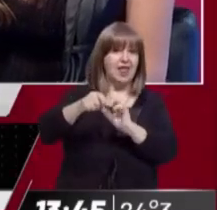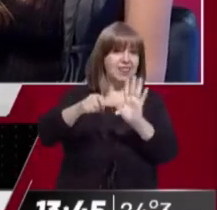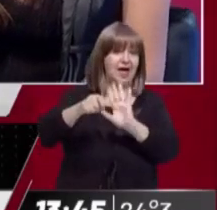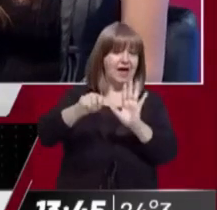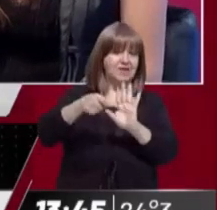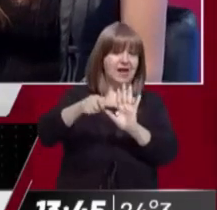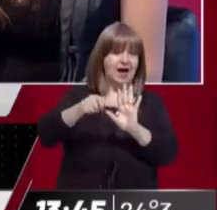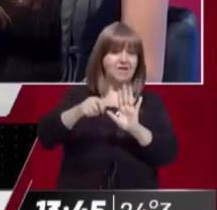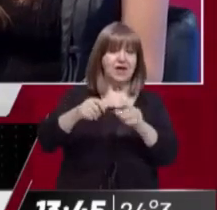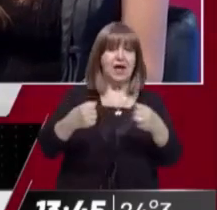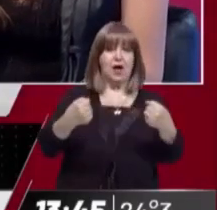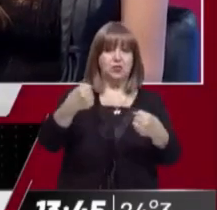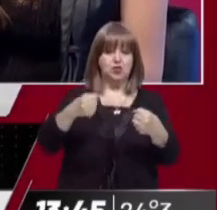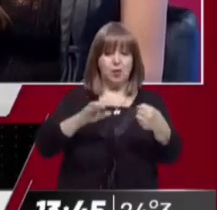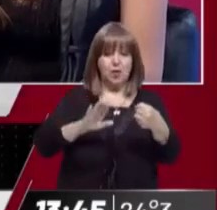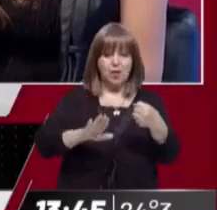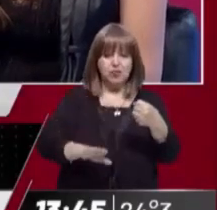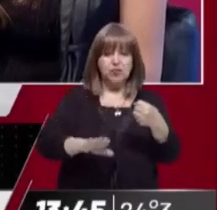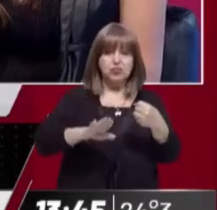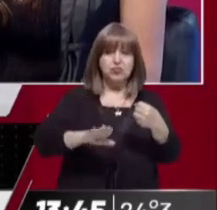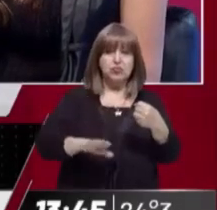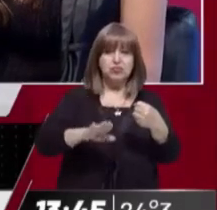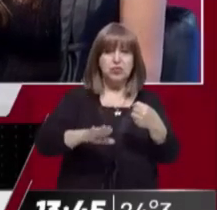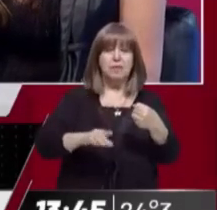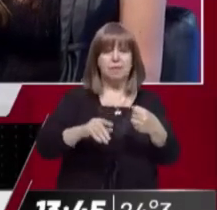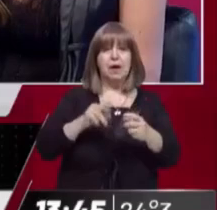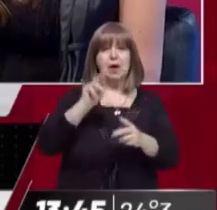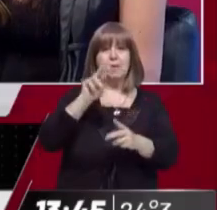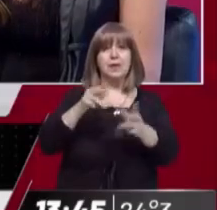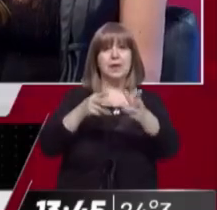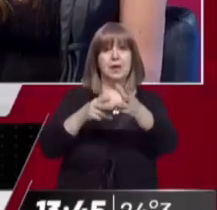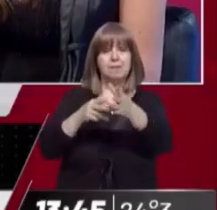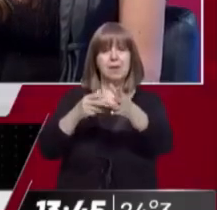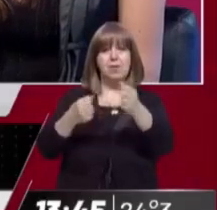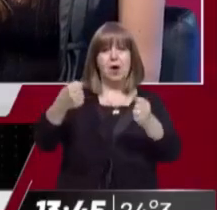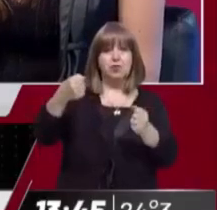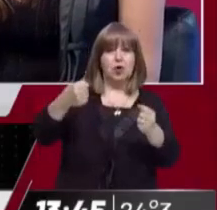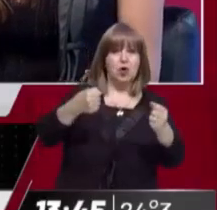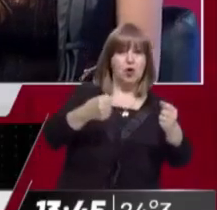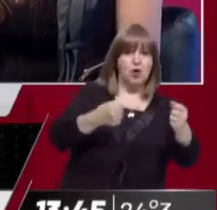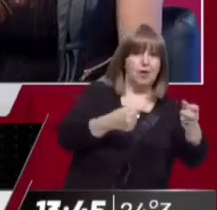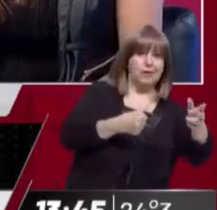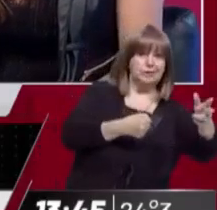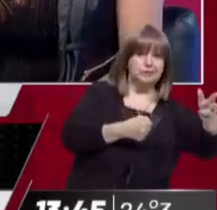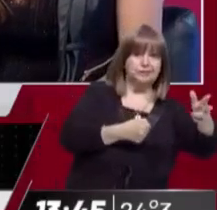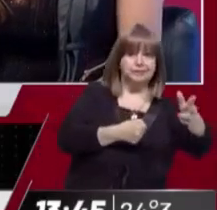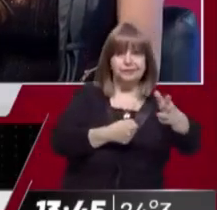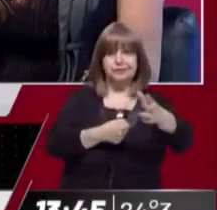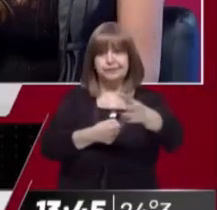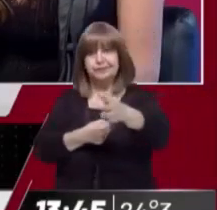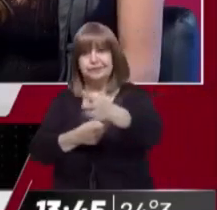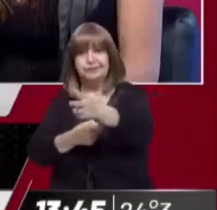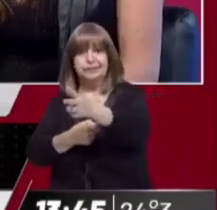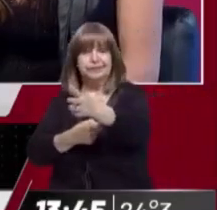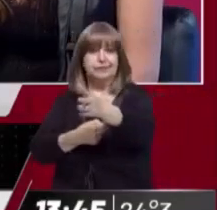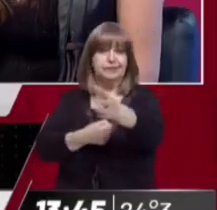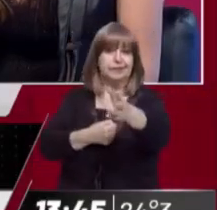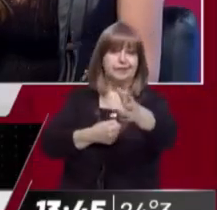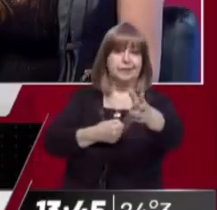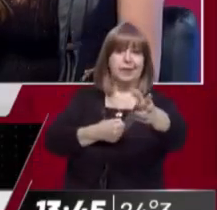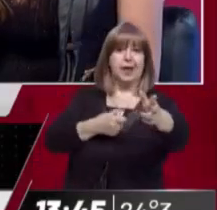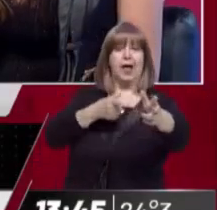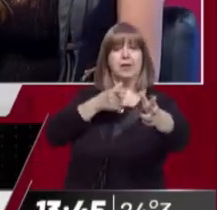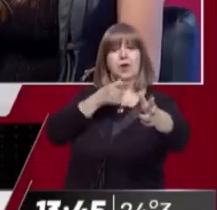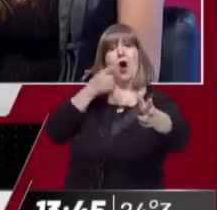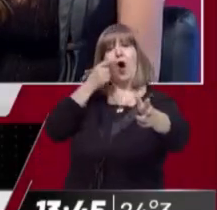llegó de milagro en las imágenes se ve que iba en zigzag que se pasaba de carril que es lo que llamó la parecía que conducía alguien